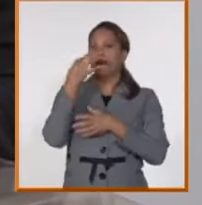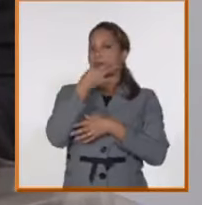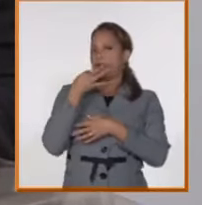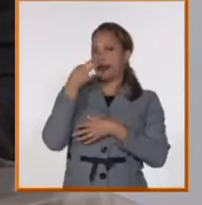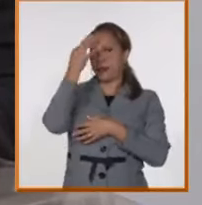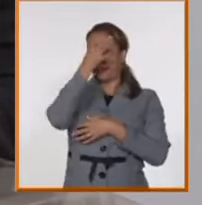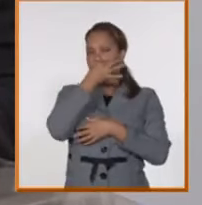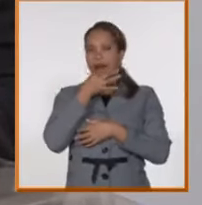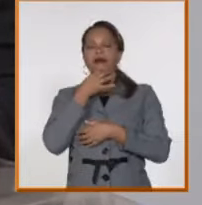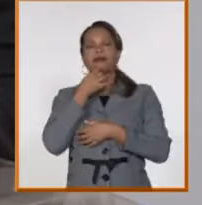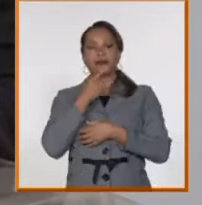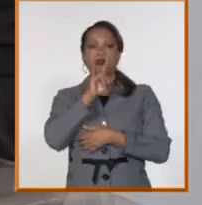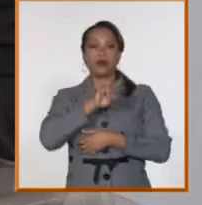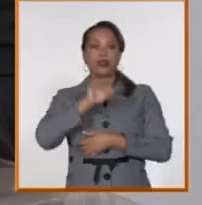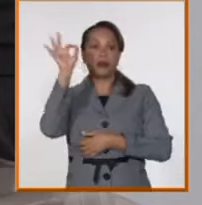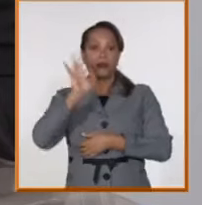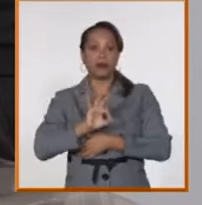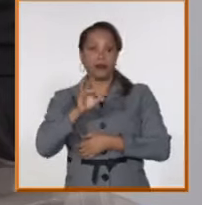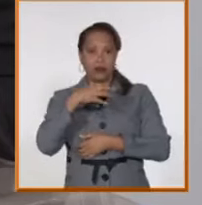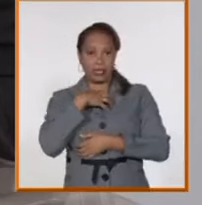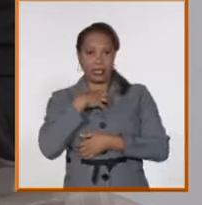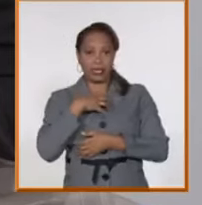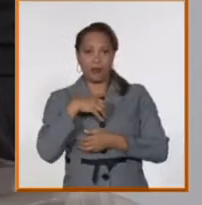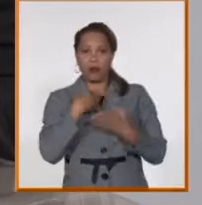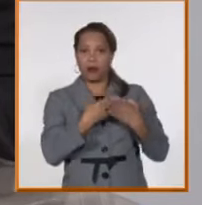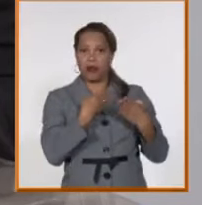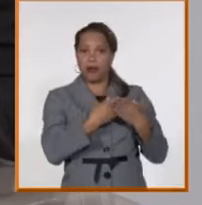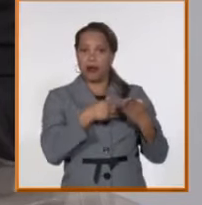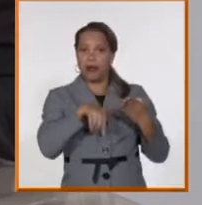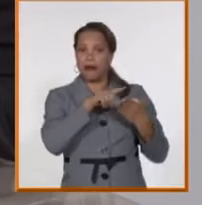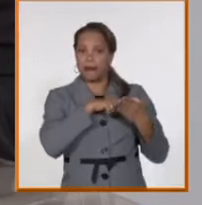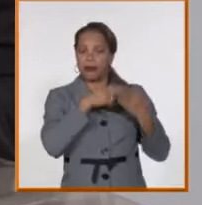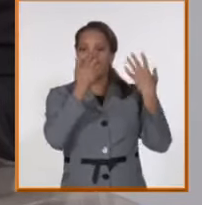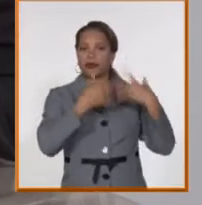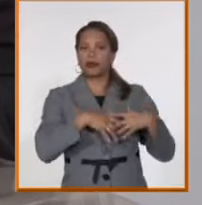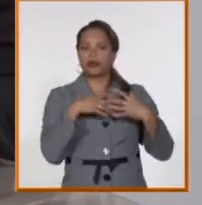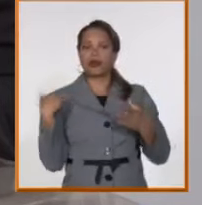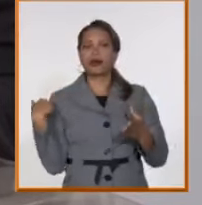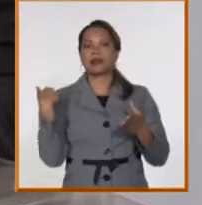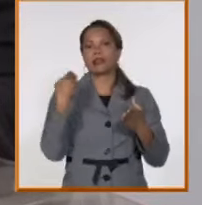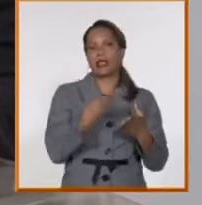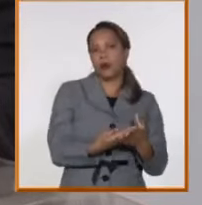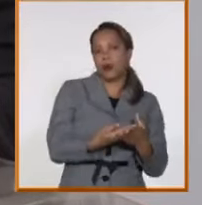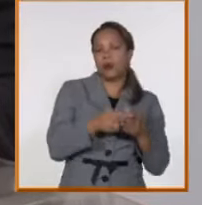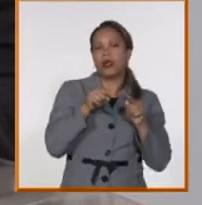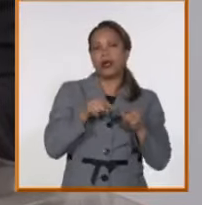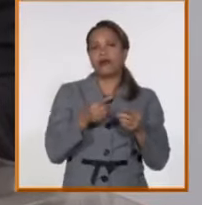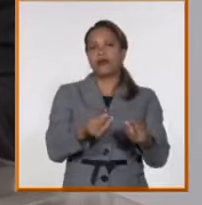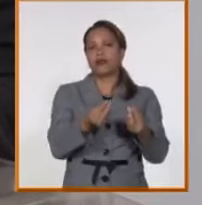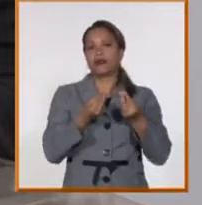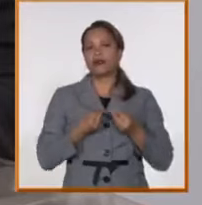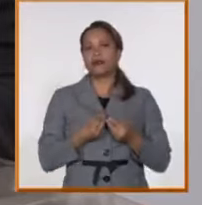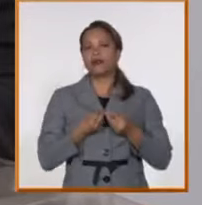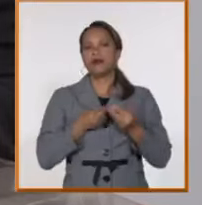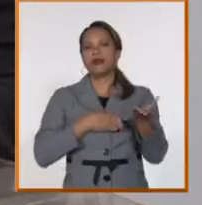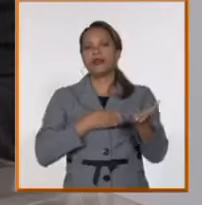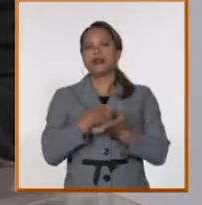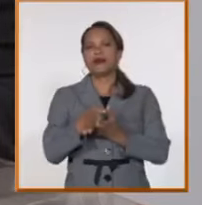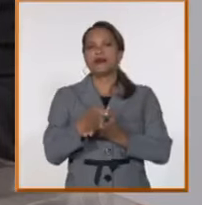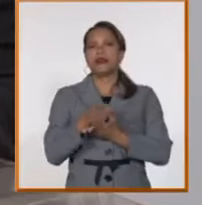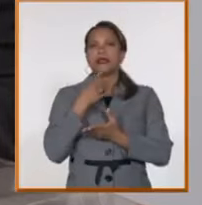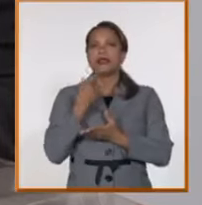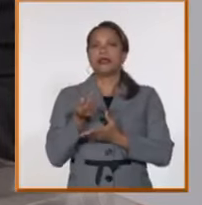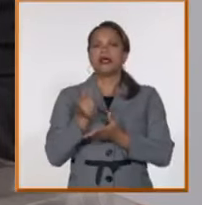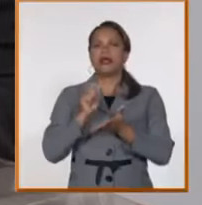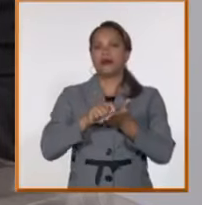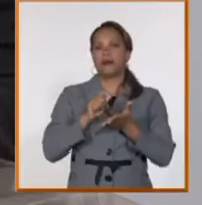90 por de los productos aseo que tenemos eh eh producidos hasta la fecha es lo que recibimos a través de la de nuestra libreta